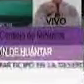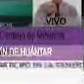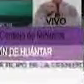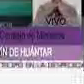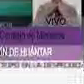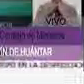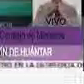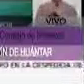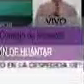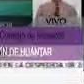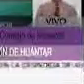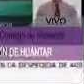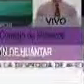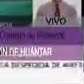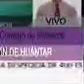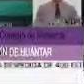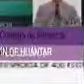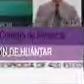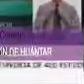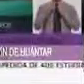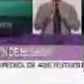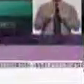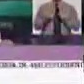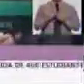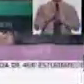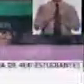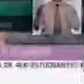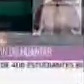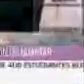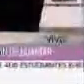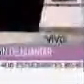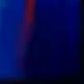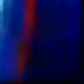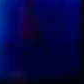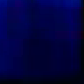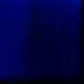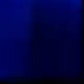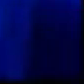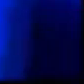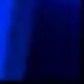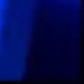De conferencia de prensa, entonces, Nicolás, donde el presidente del Consejo.